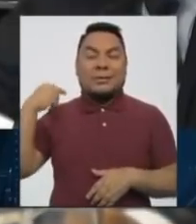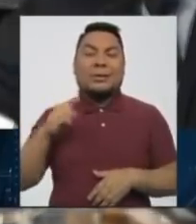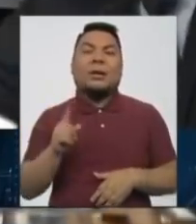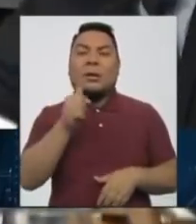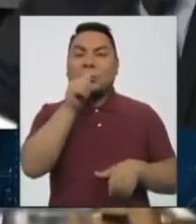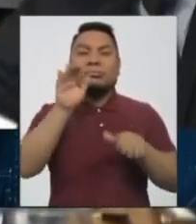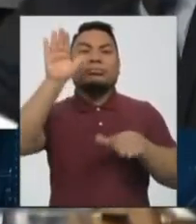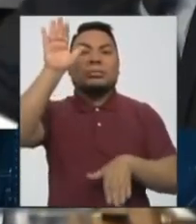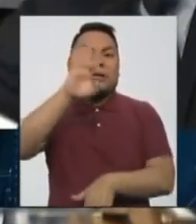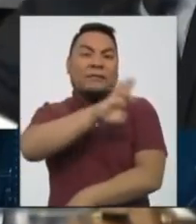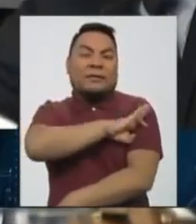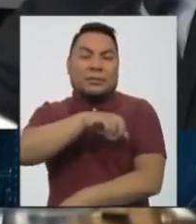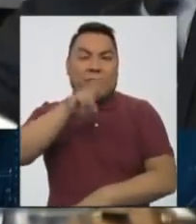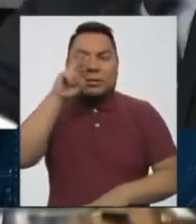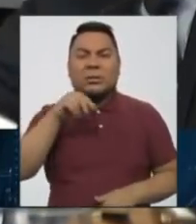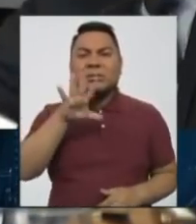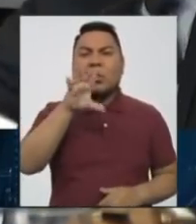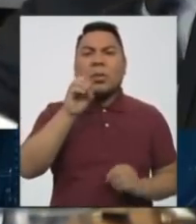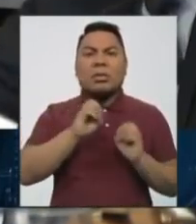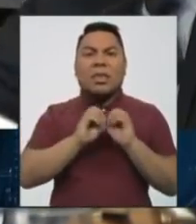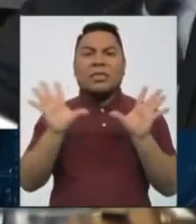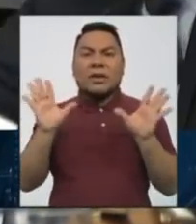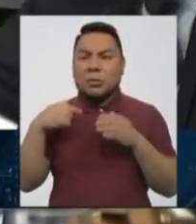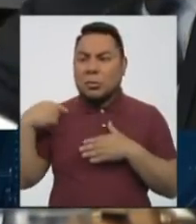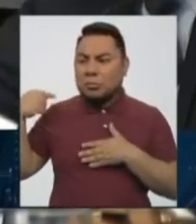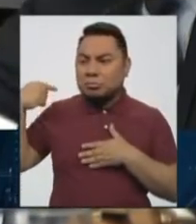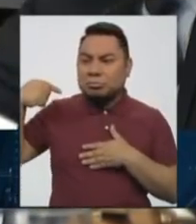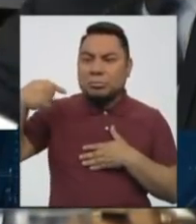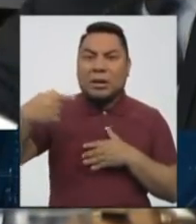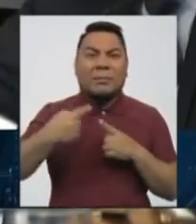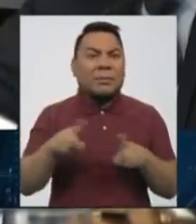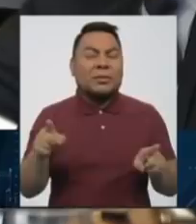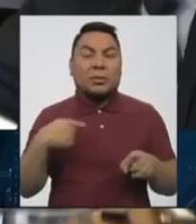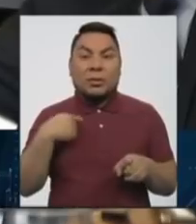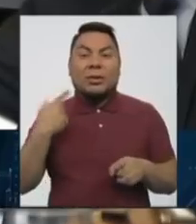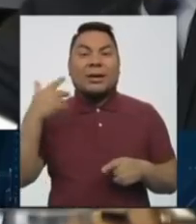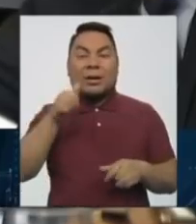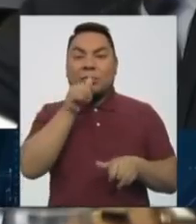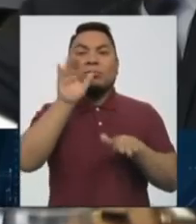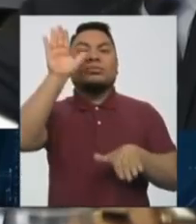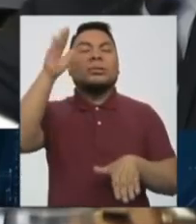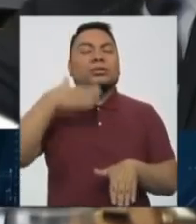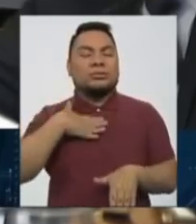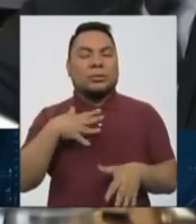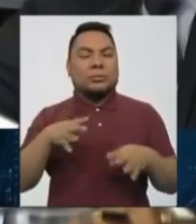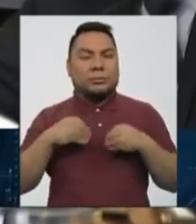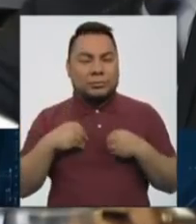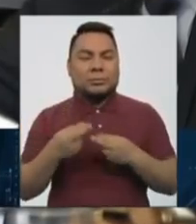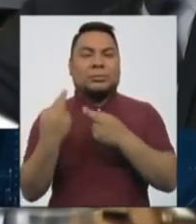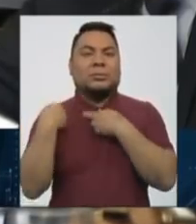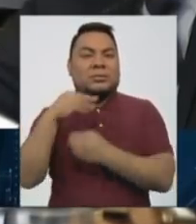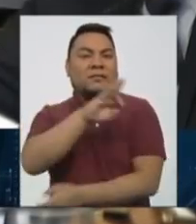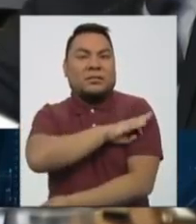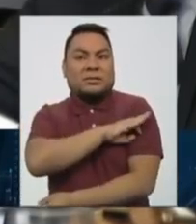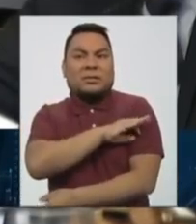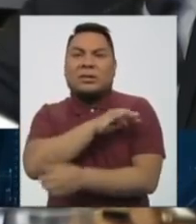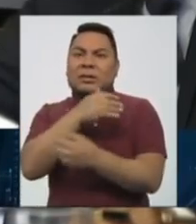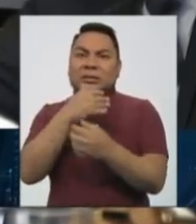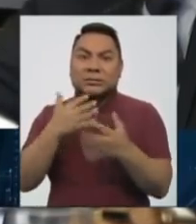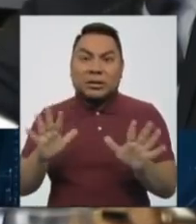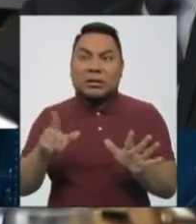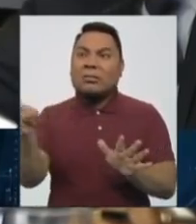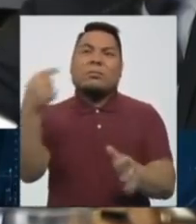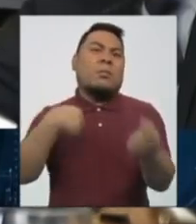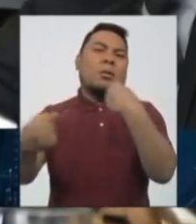de la Nación. Recién tengo 50 días, pero sin embargo soy víctima, soy pasivo de ser